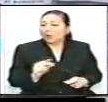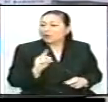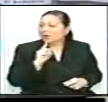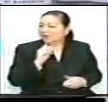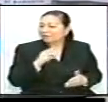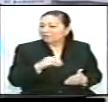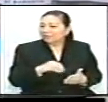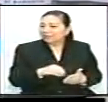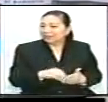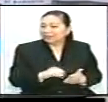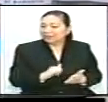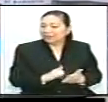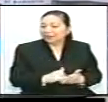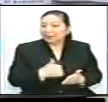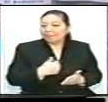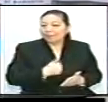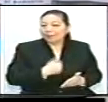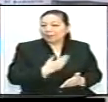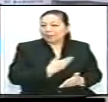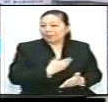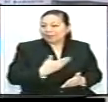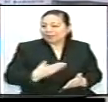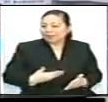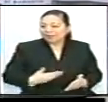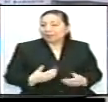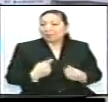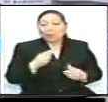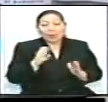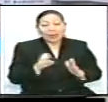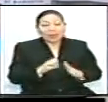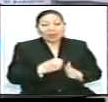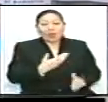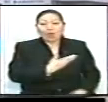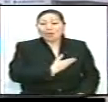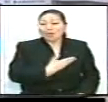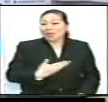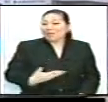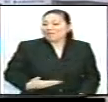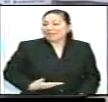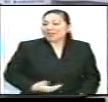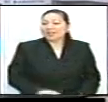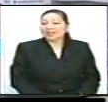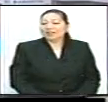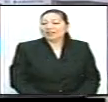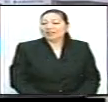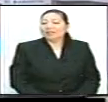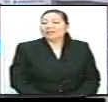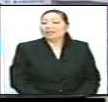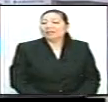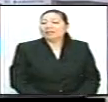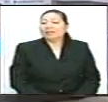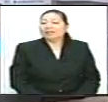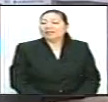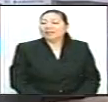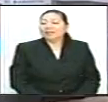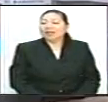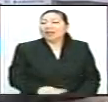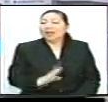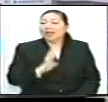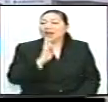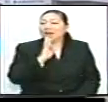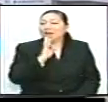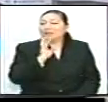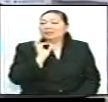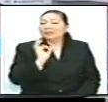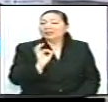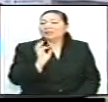está cumpliendo, y eso parte desde el propio presidente de la República. Por ejemplo, Palacio de Gobierno, ¿cuánto? Nos dicen todos los días, nos